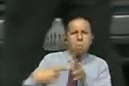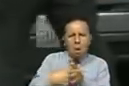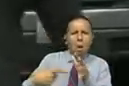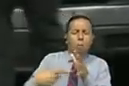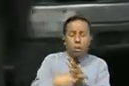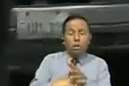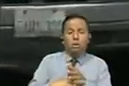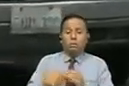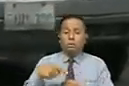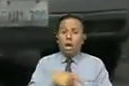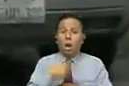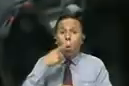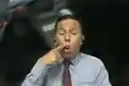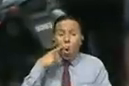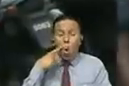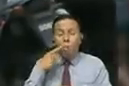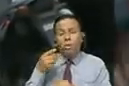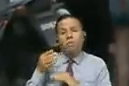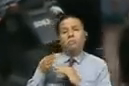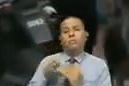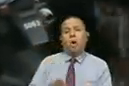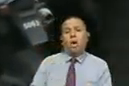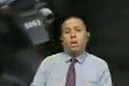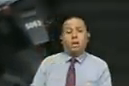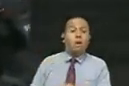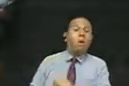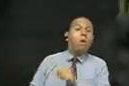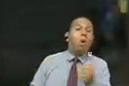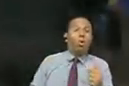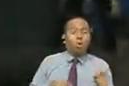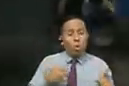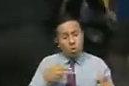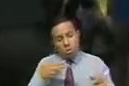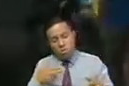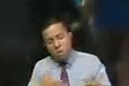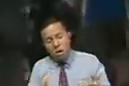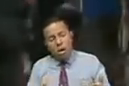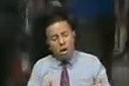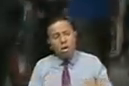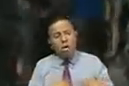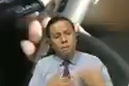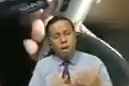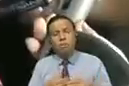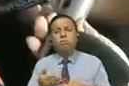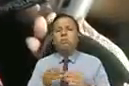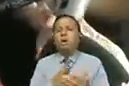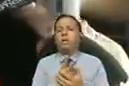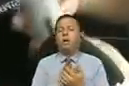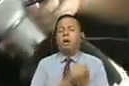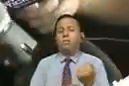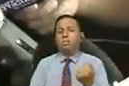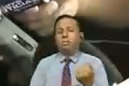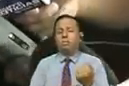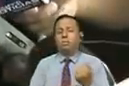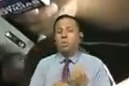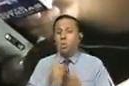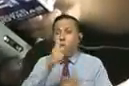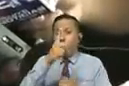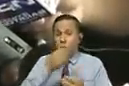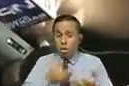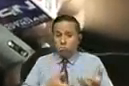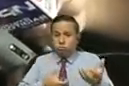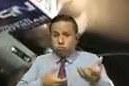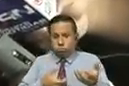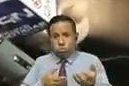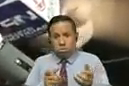el interior del vehículo, mientras Toledo perdió la vida en el trayecto al hospital de la localidad. Una de las armas aparentemente es un